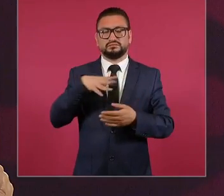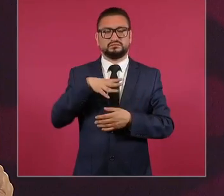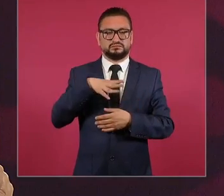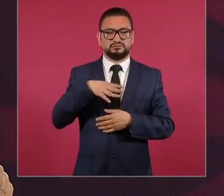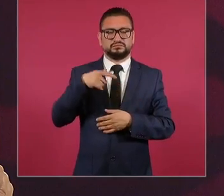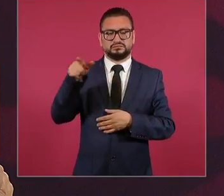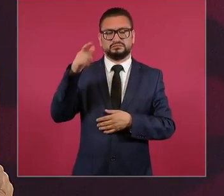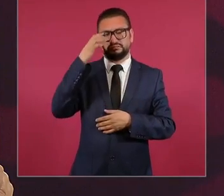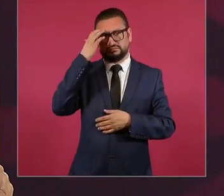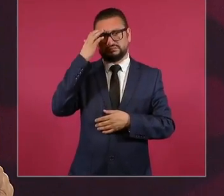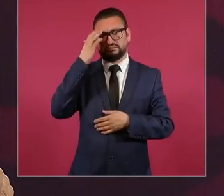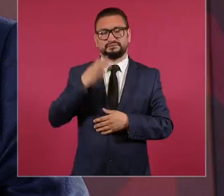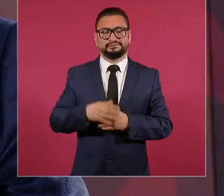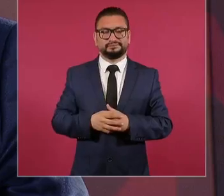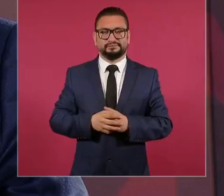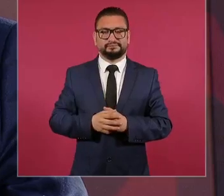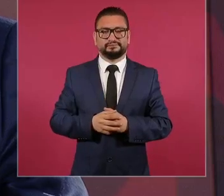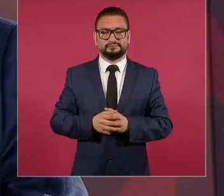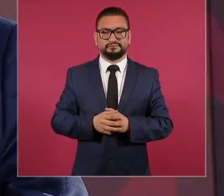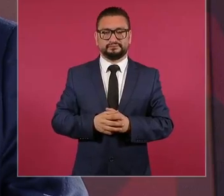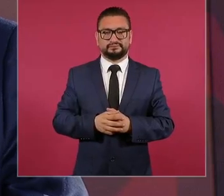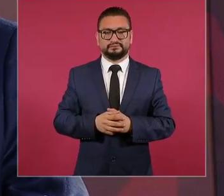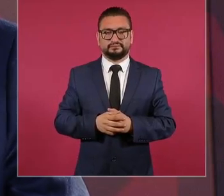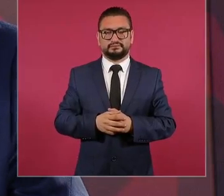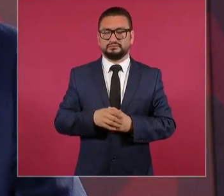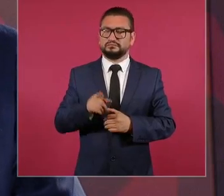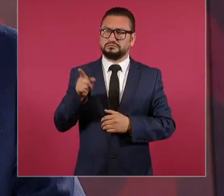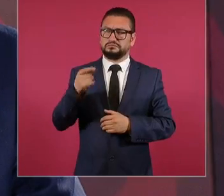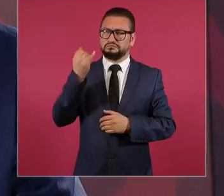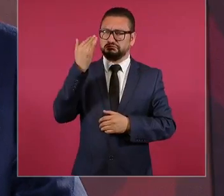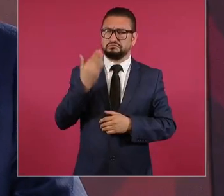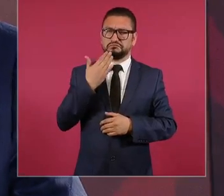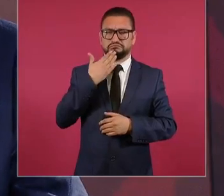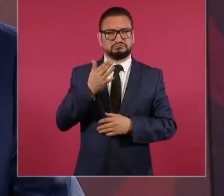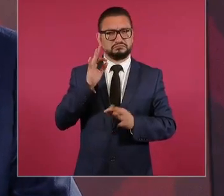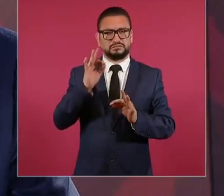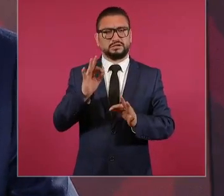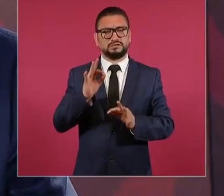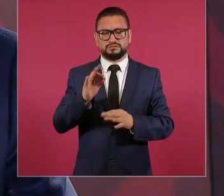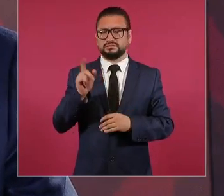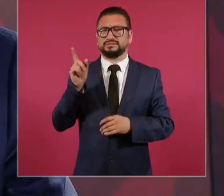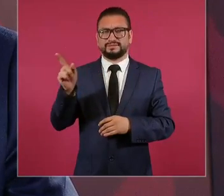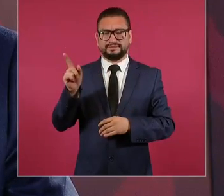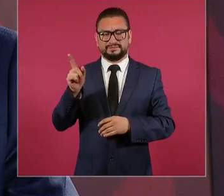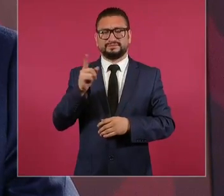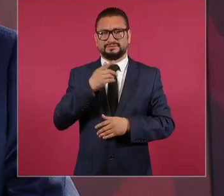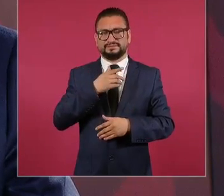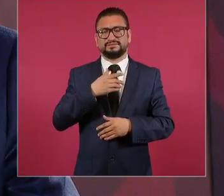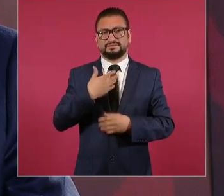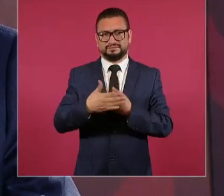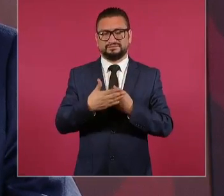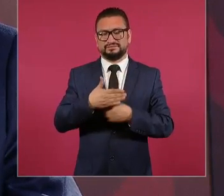tengo buena impresión de él lo escogió bien la